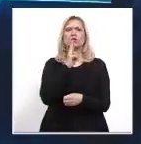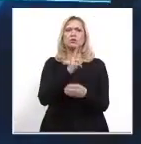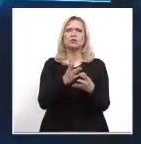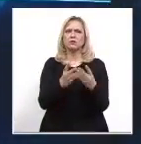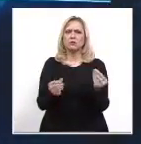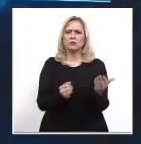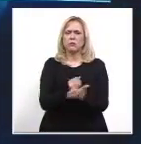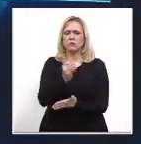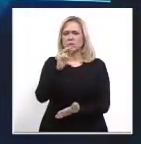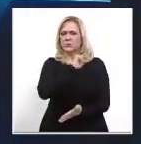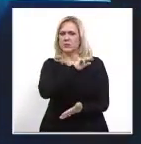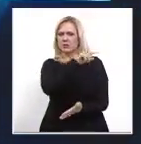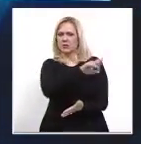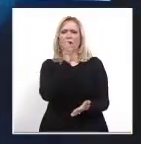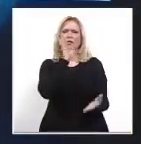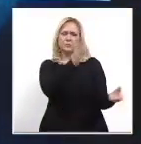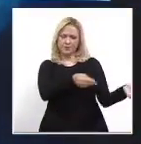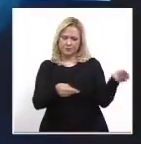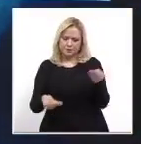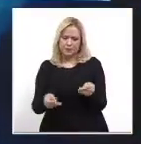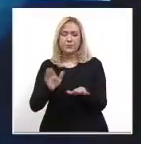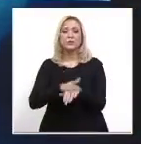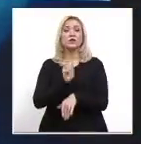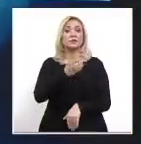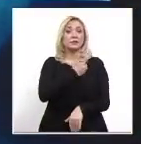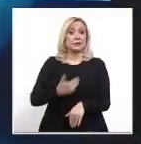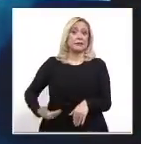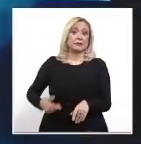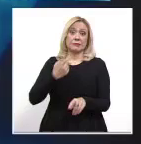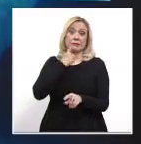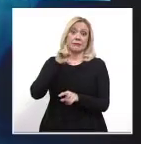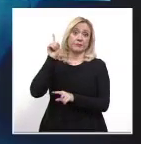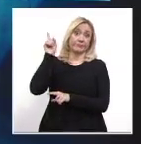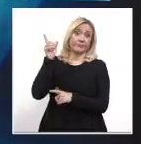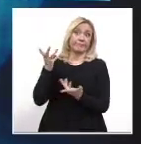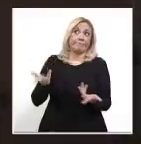Regional Especializada relacionadas con el presidente de la República.